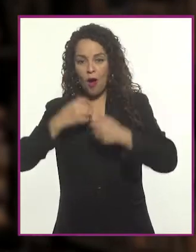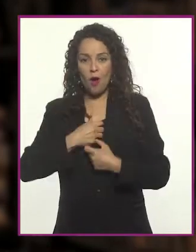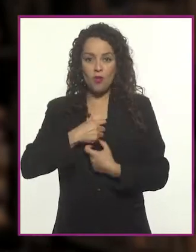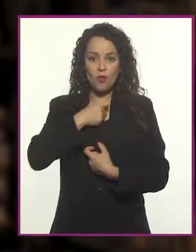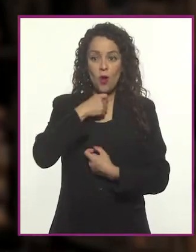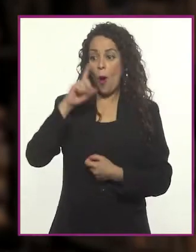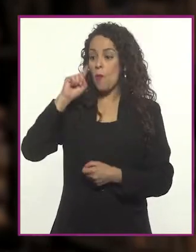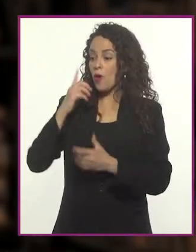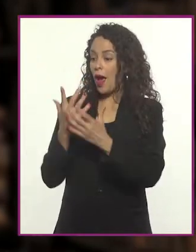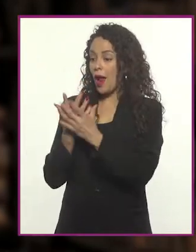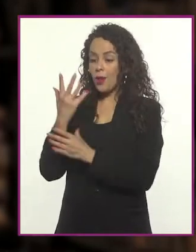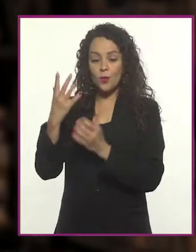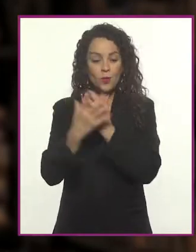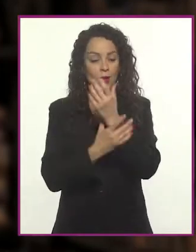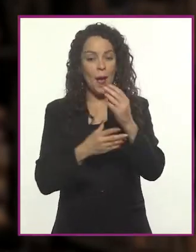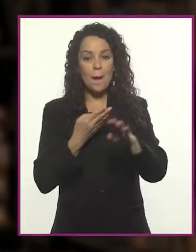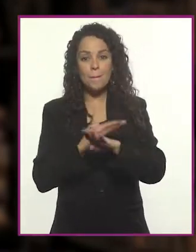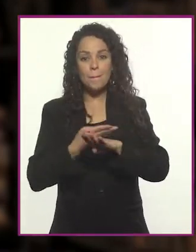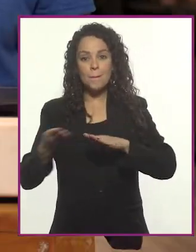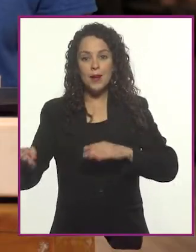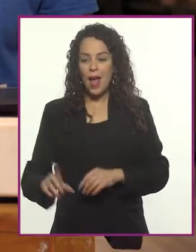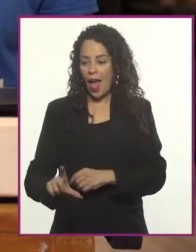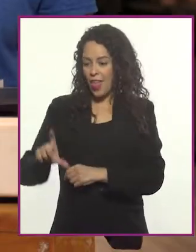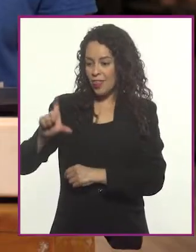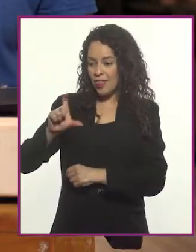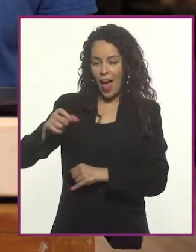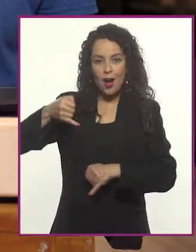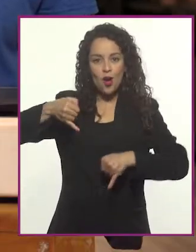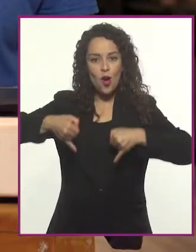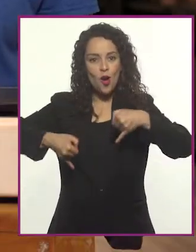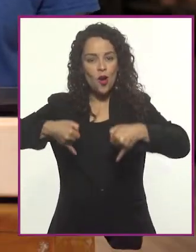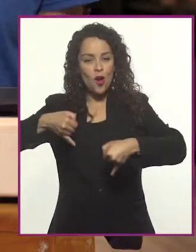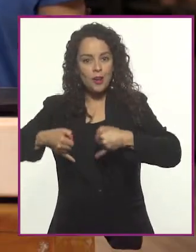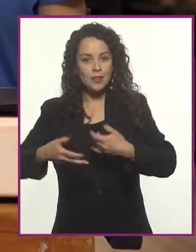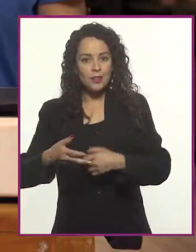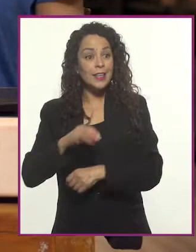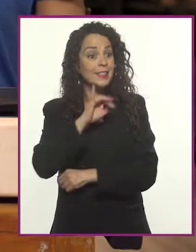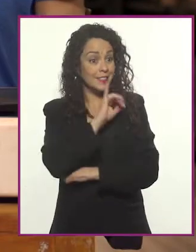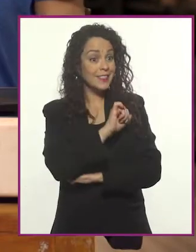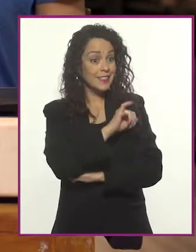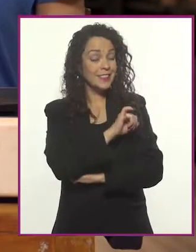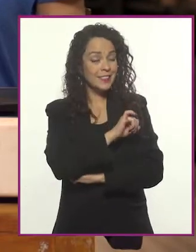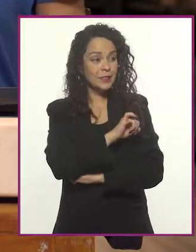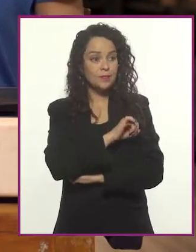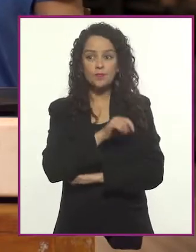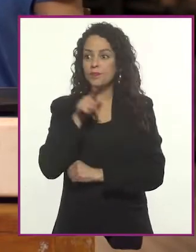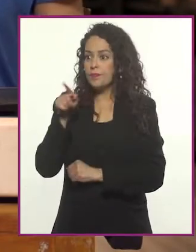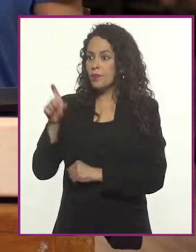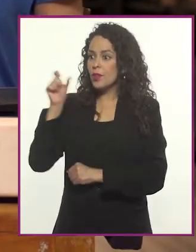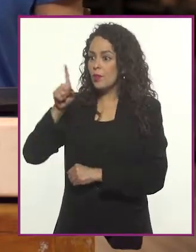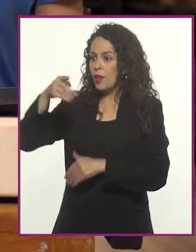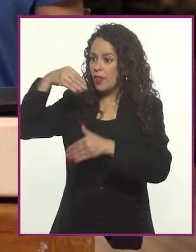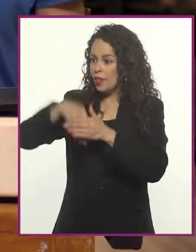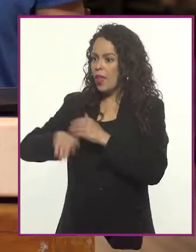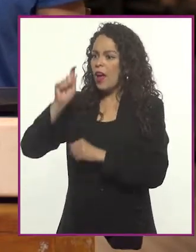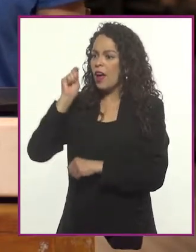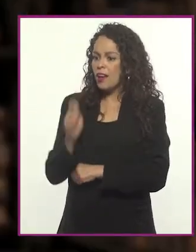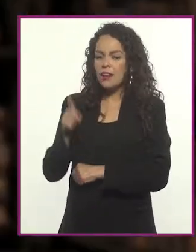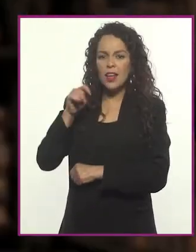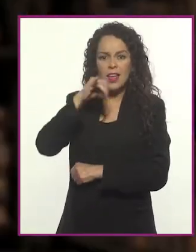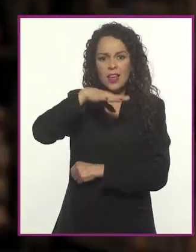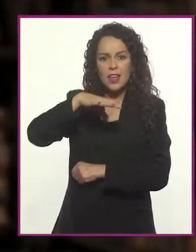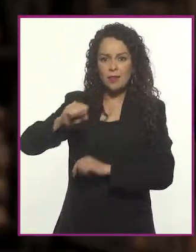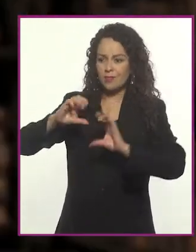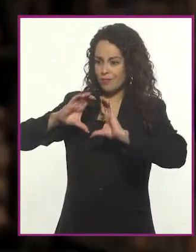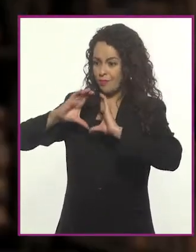con guantes blancos y tacones altos. Sí. Y su fascinación cuando entró al estadio del Seguro Social